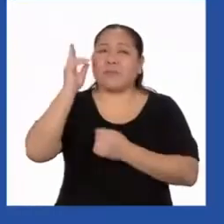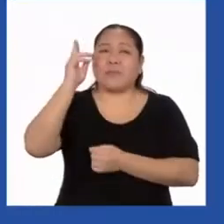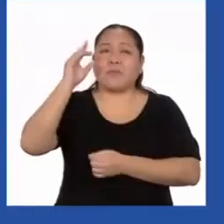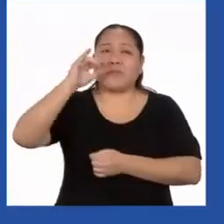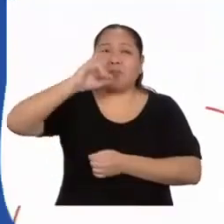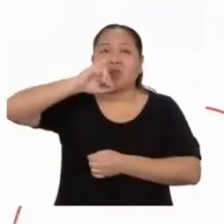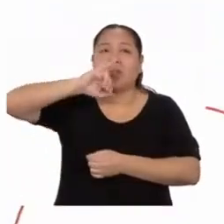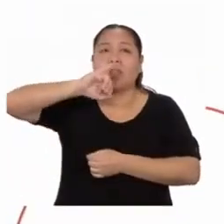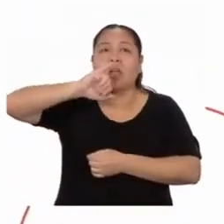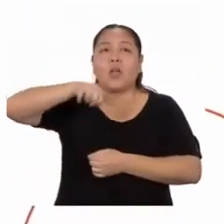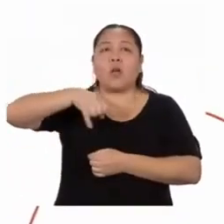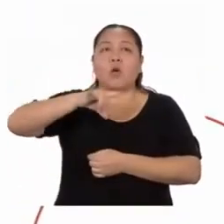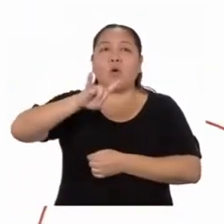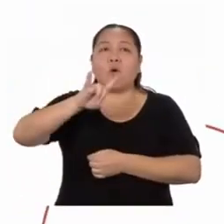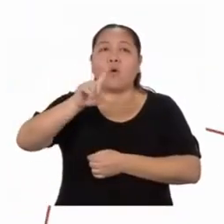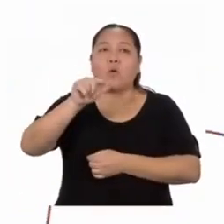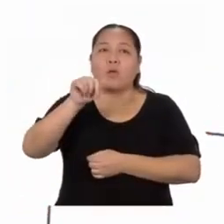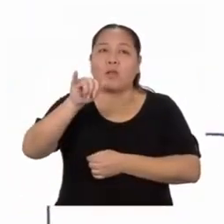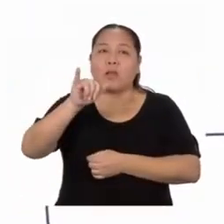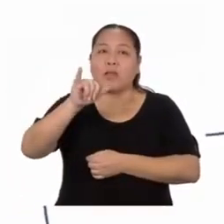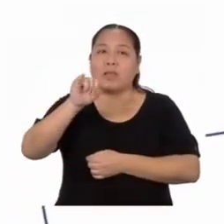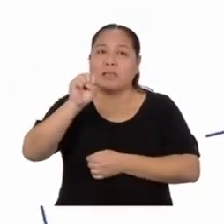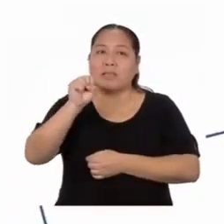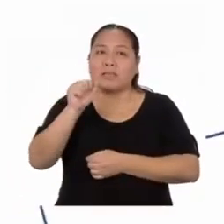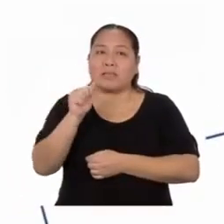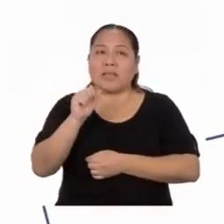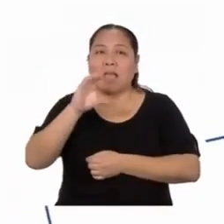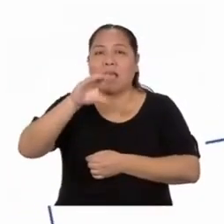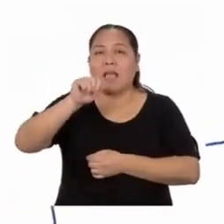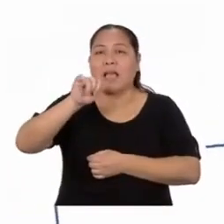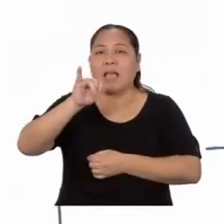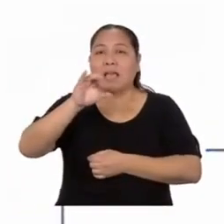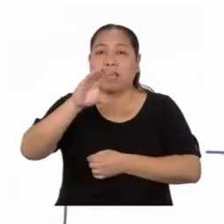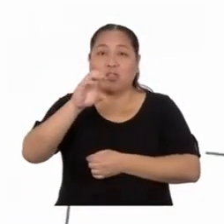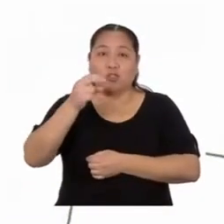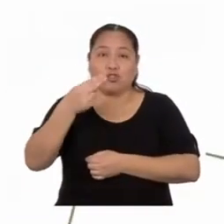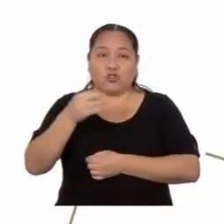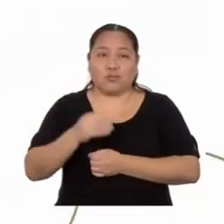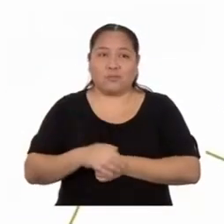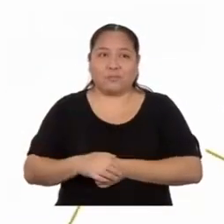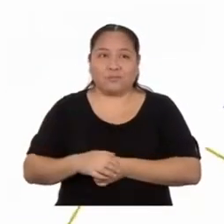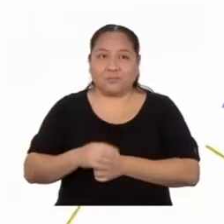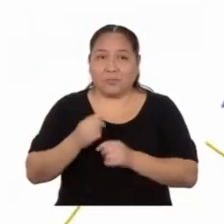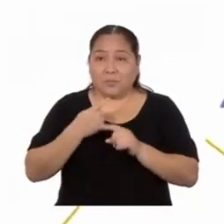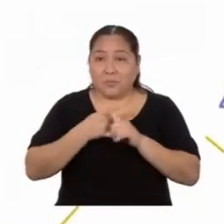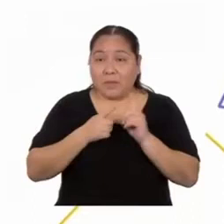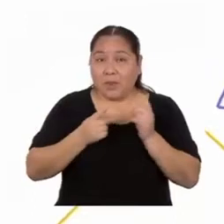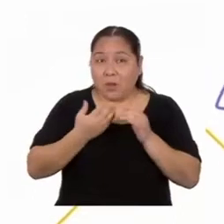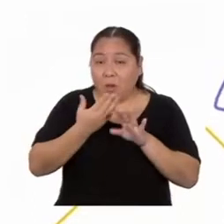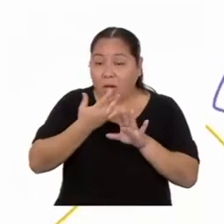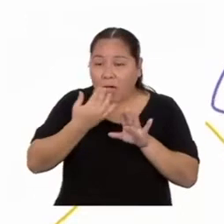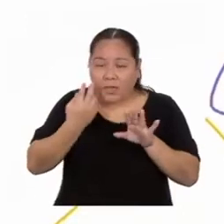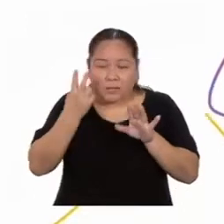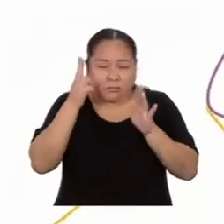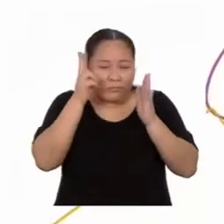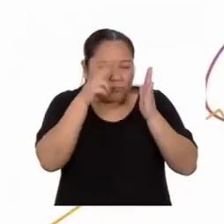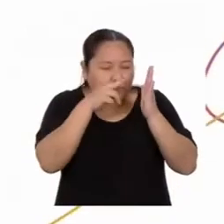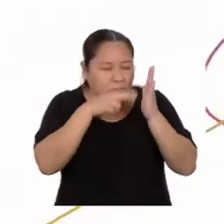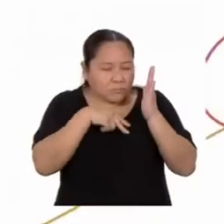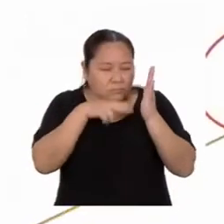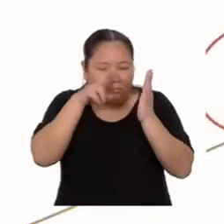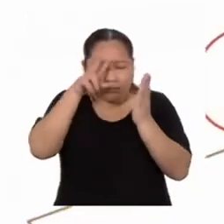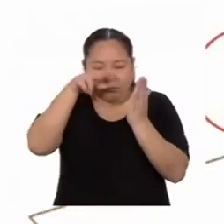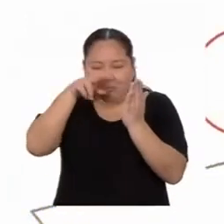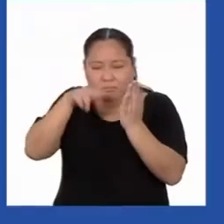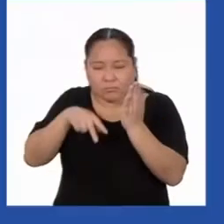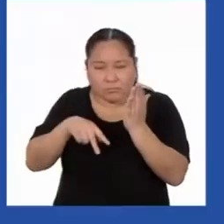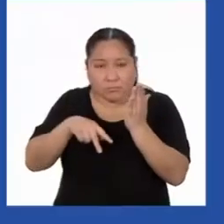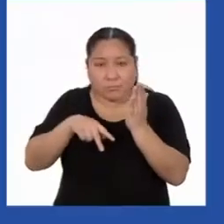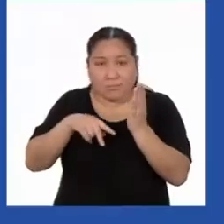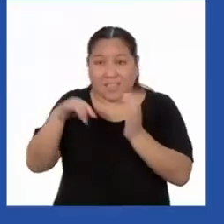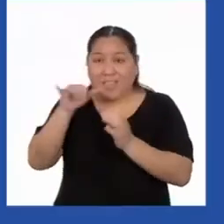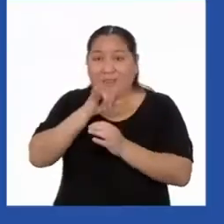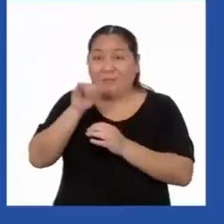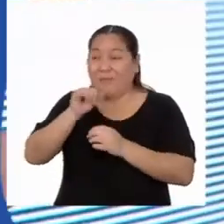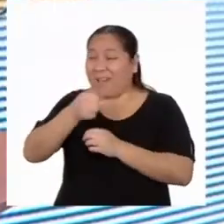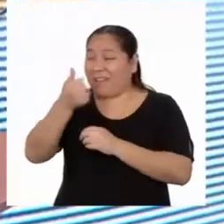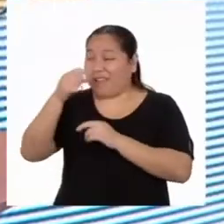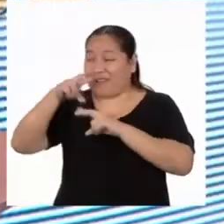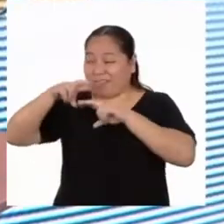entonces? Pero antes, hagamos una inspección. Una mirada rápida, como hacen los